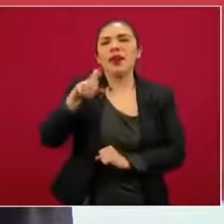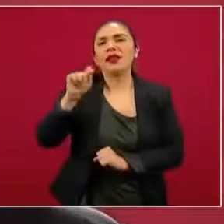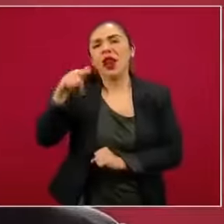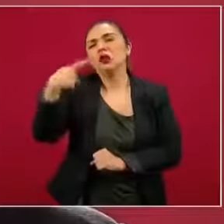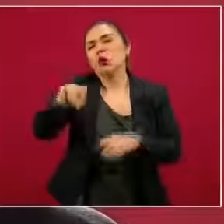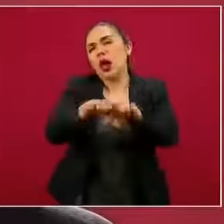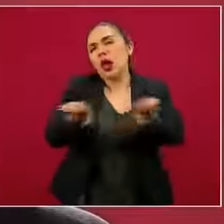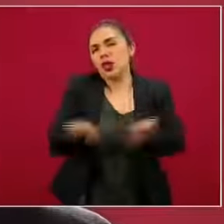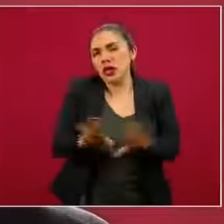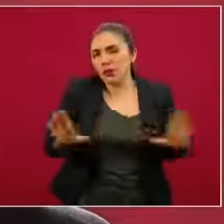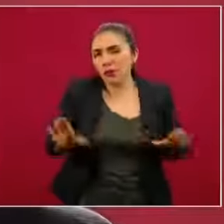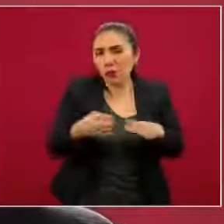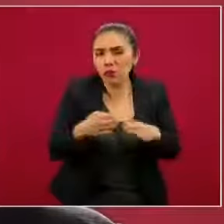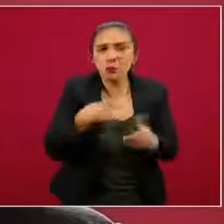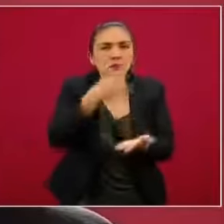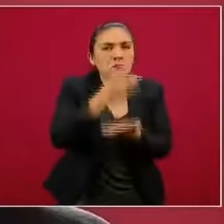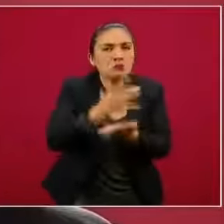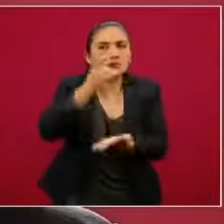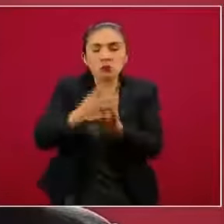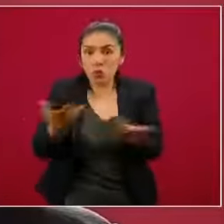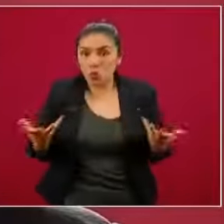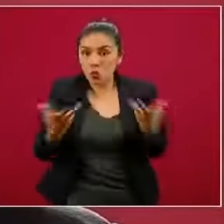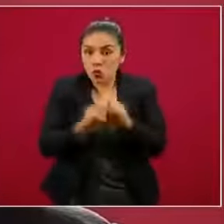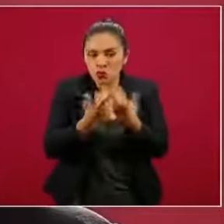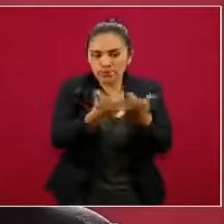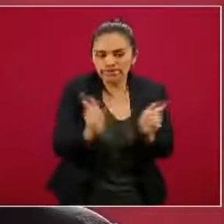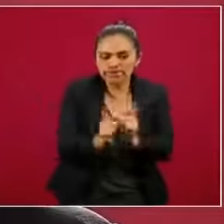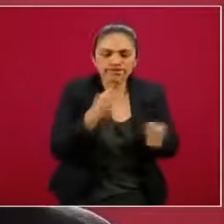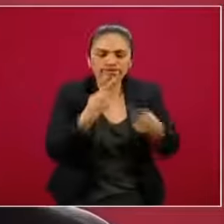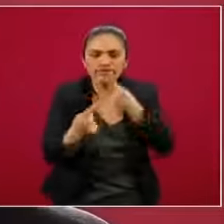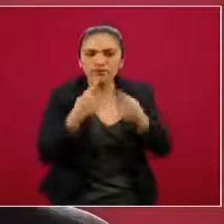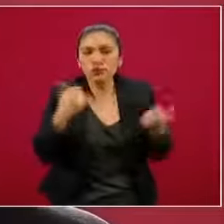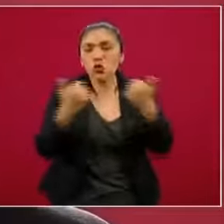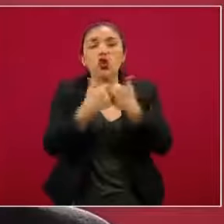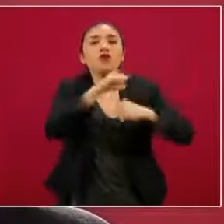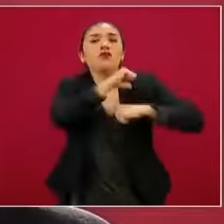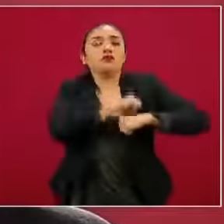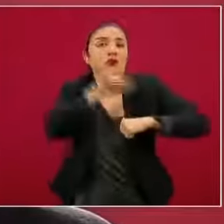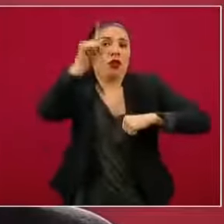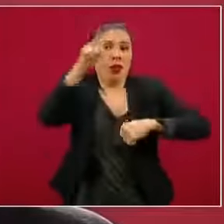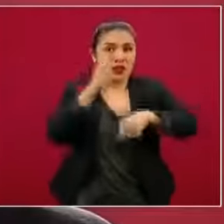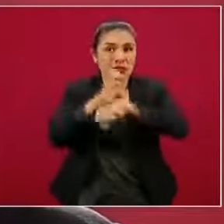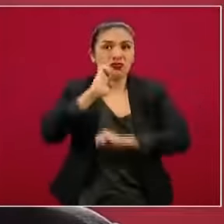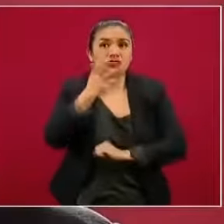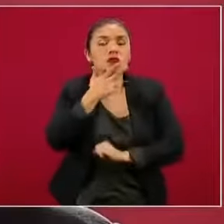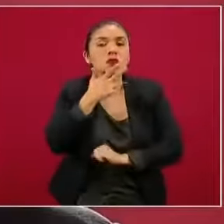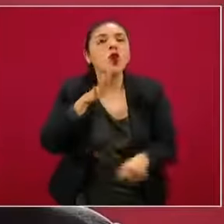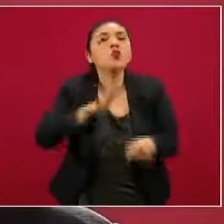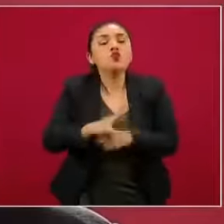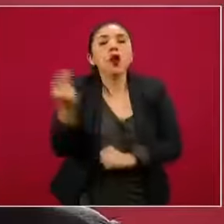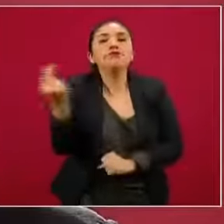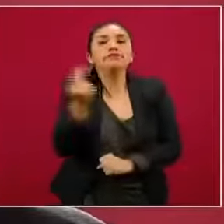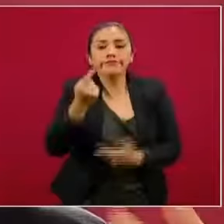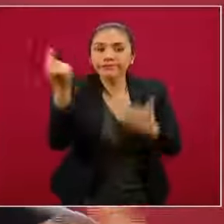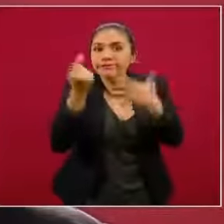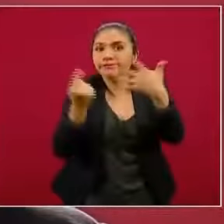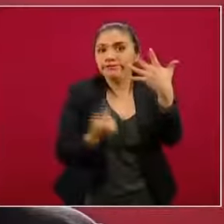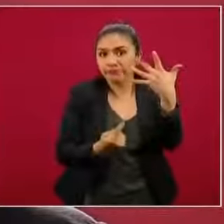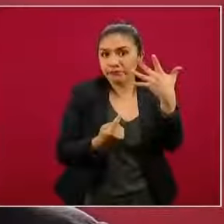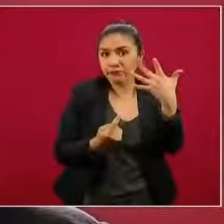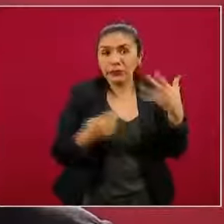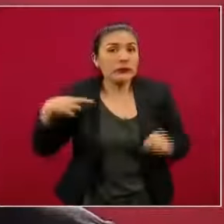equipo. Identificamos conjuntamente con las autoridades sanitarias de Chihuahua las necesidades y de